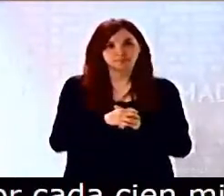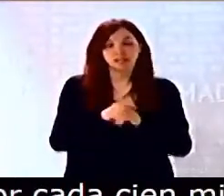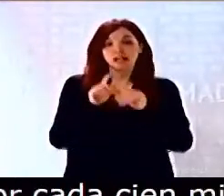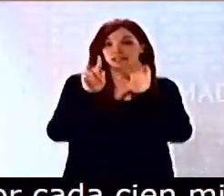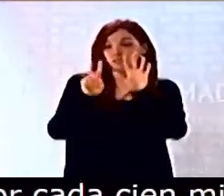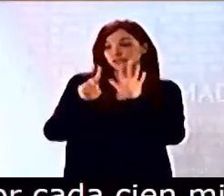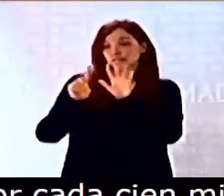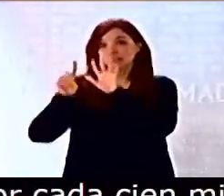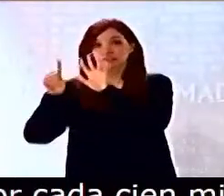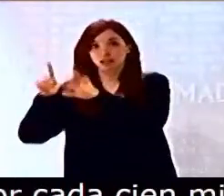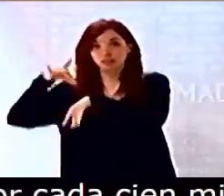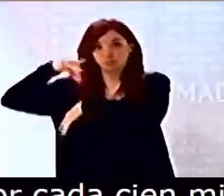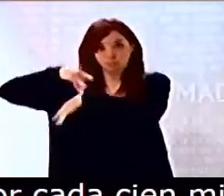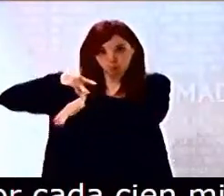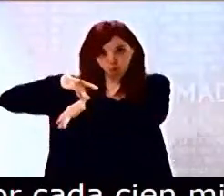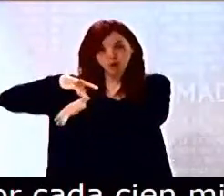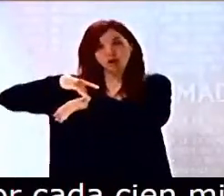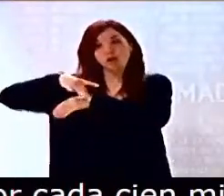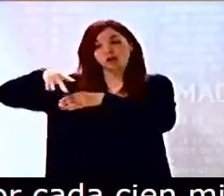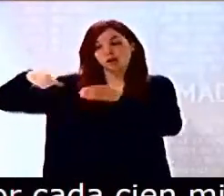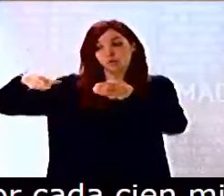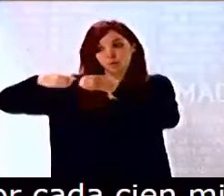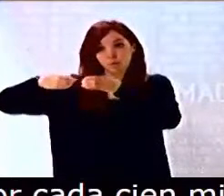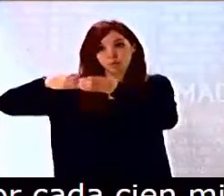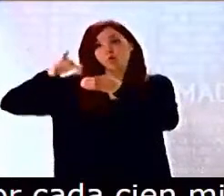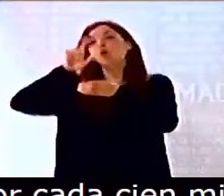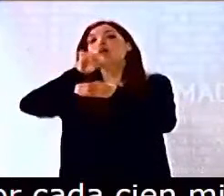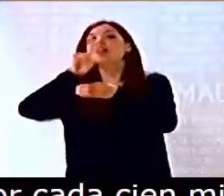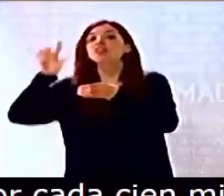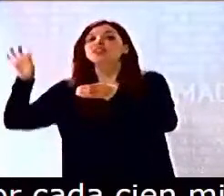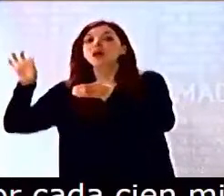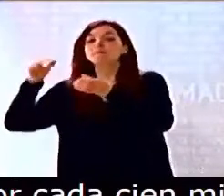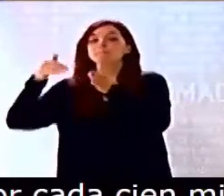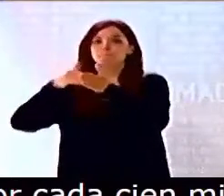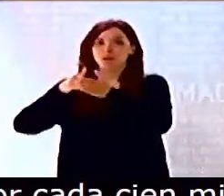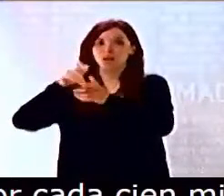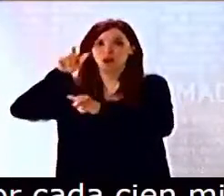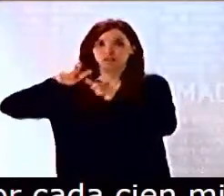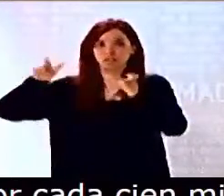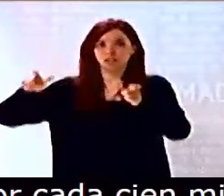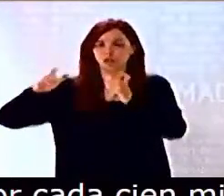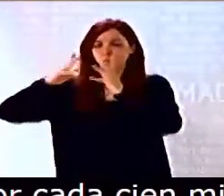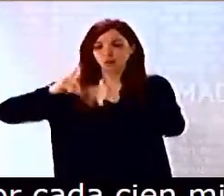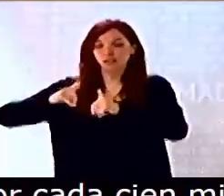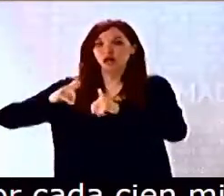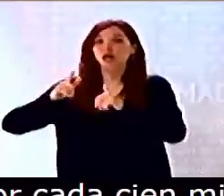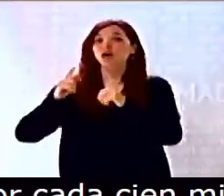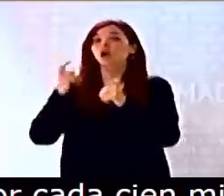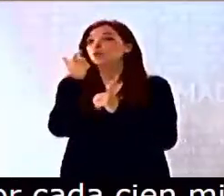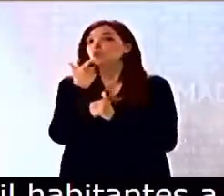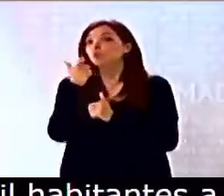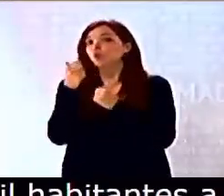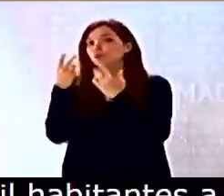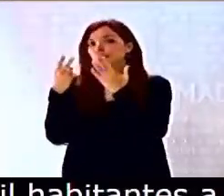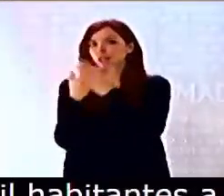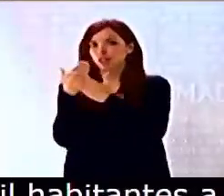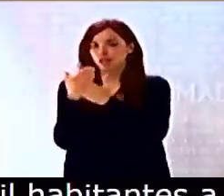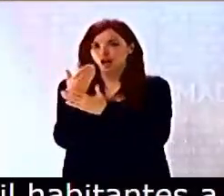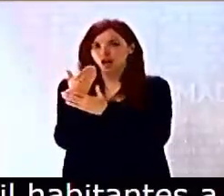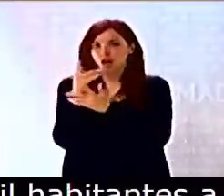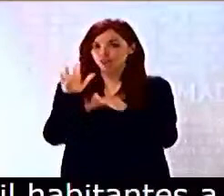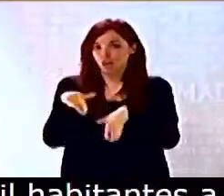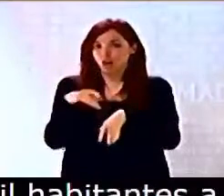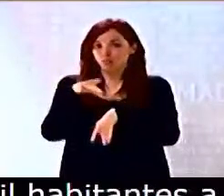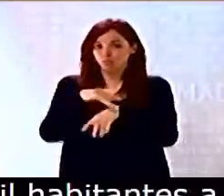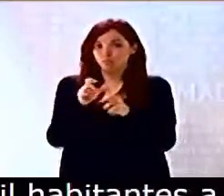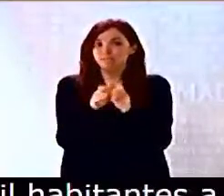66 casos por cada 100.000 habitantes a los 7 días, nos llegó a preocupar.